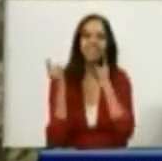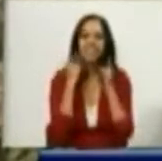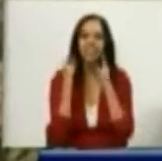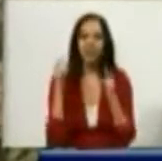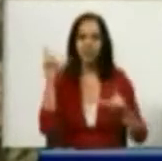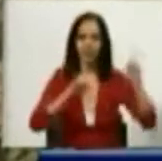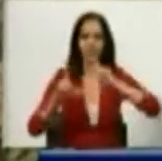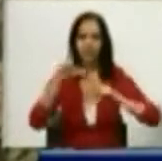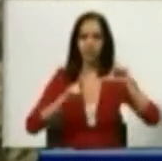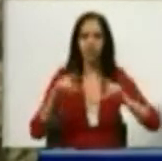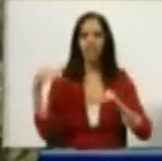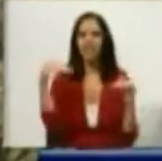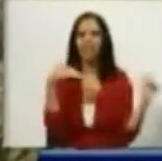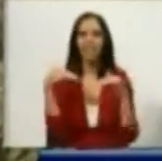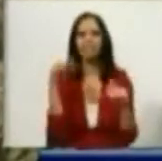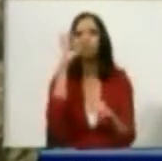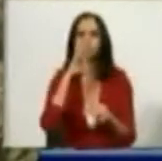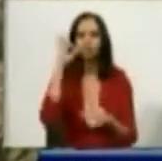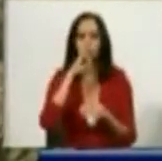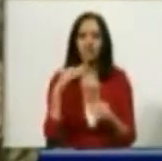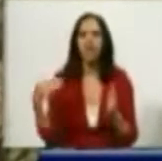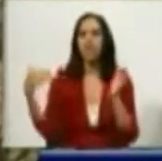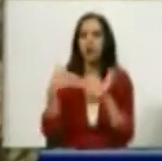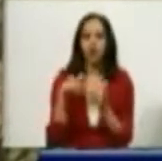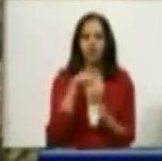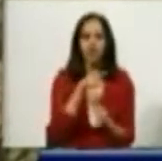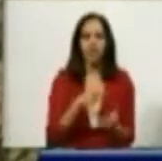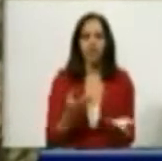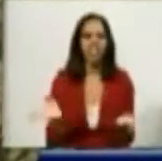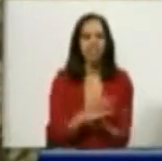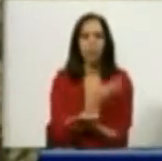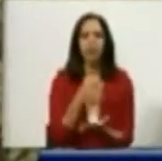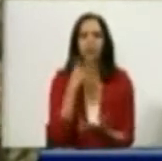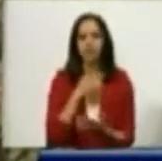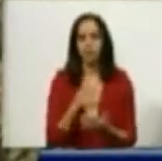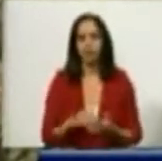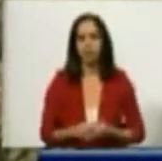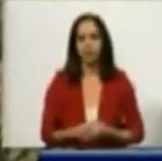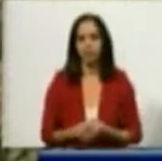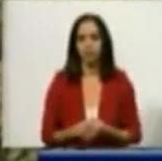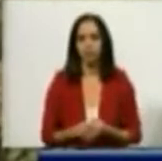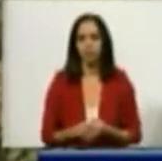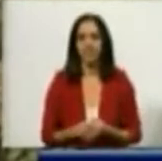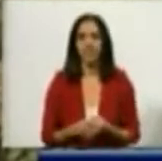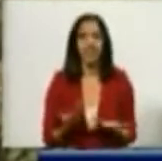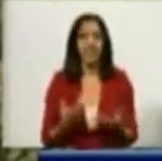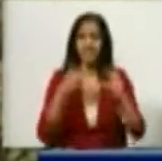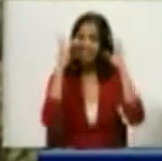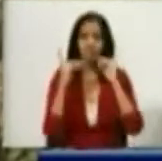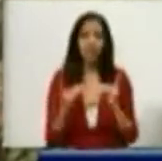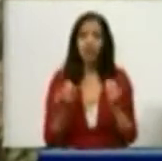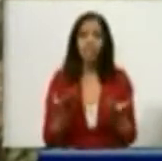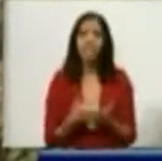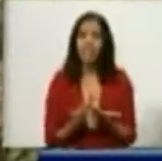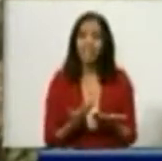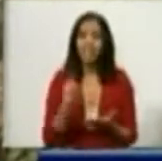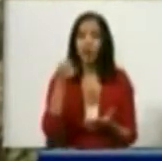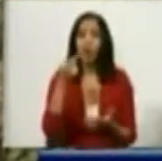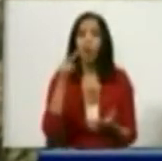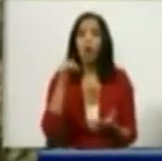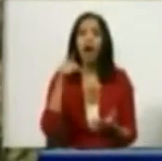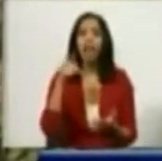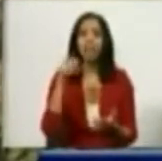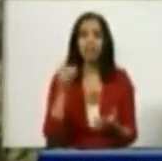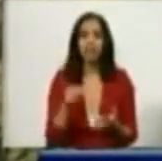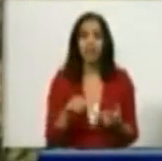para aplicarles una campaña sucia en contra de ellos y así quemar los políticamente están tan decididos que hasta el pamperito Tomás Juanita viajó